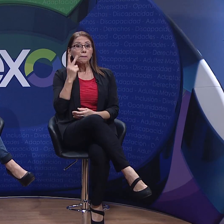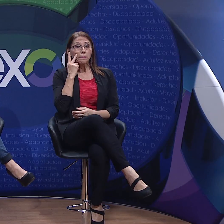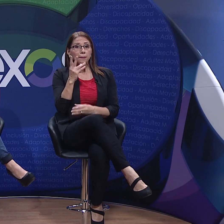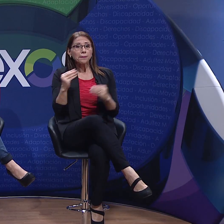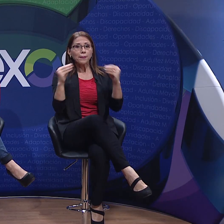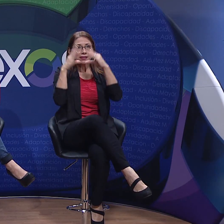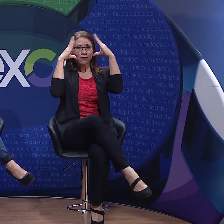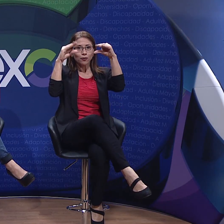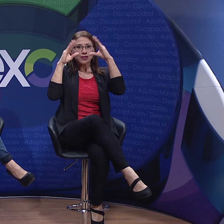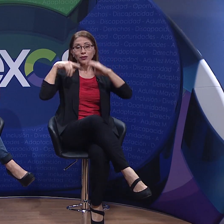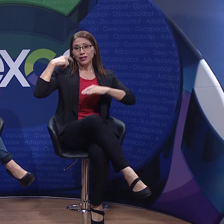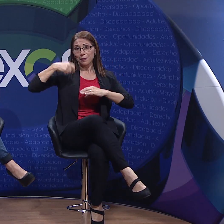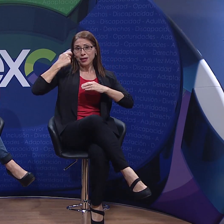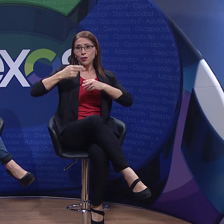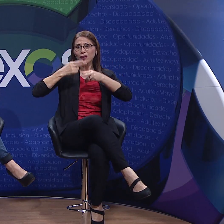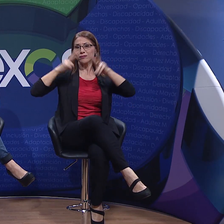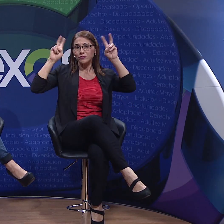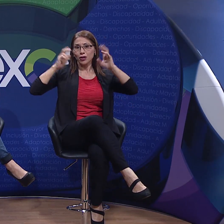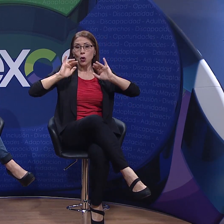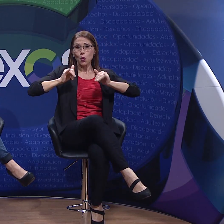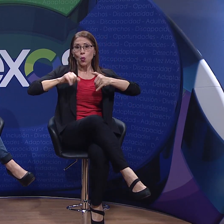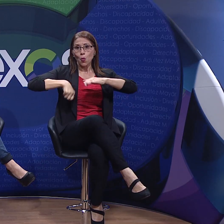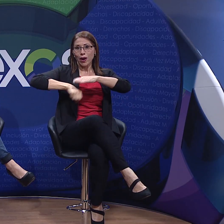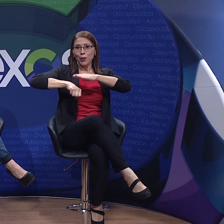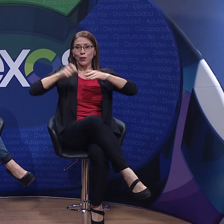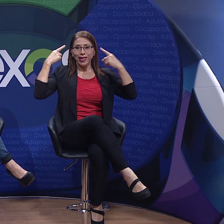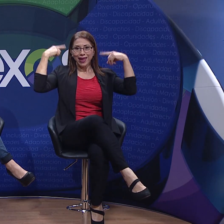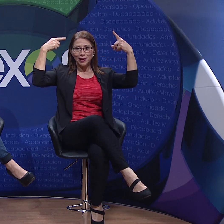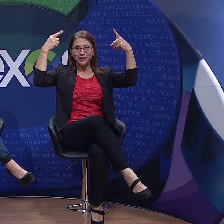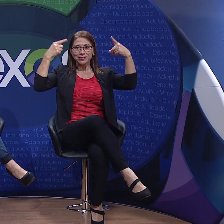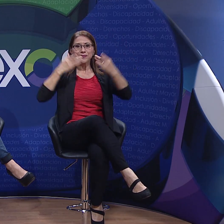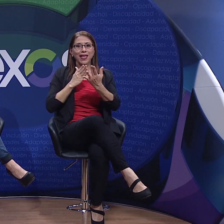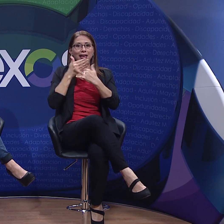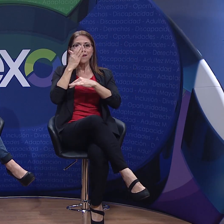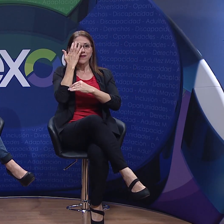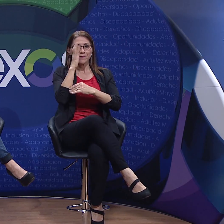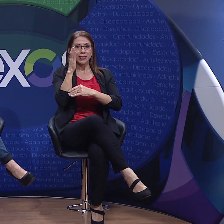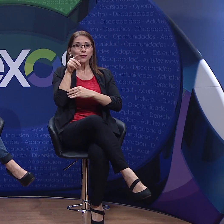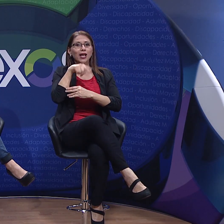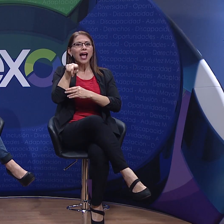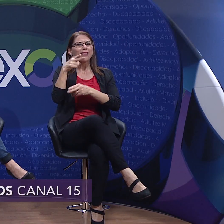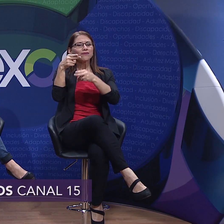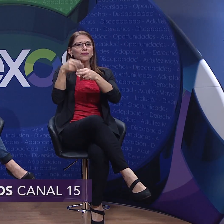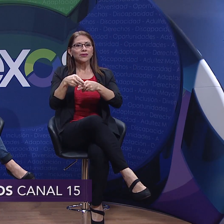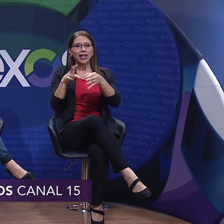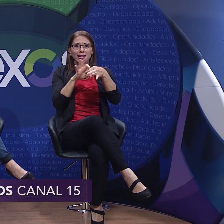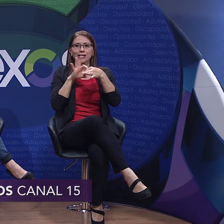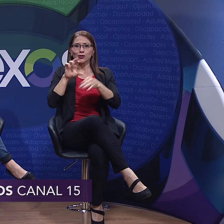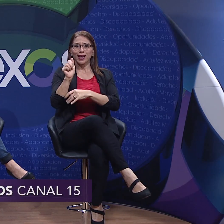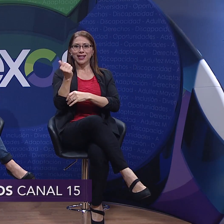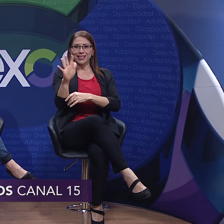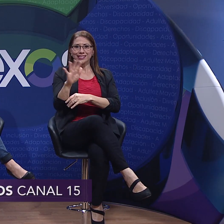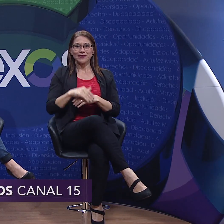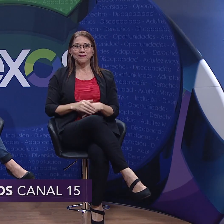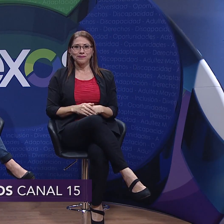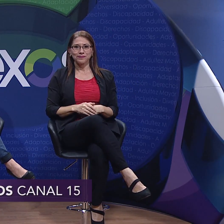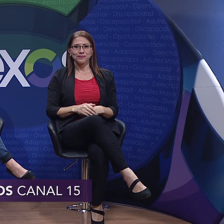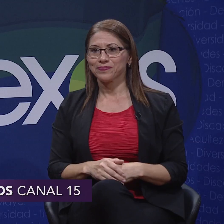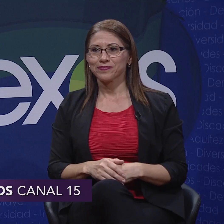Encuentre más información sobre la película Juego de Héroes en nuestra página de Facebook, donde nos encuentra como Nexos Canal